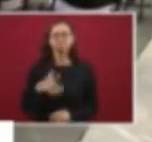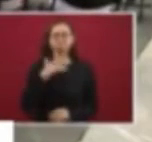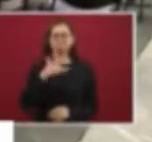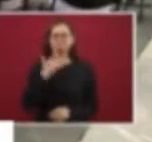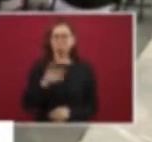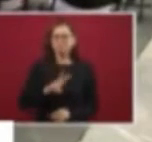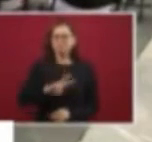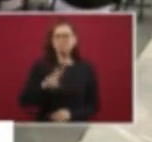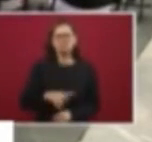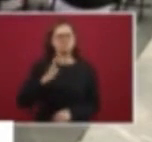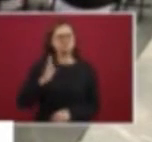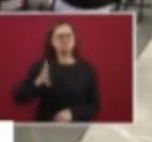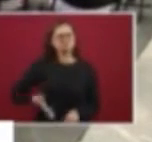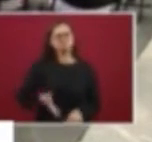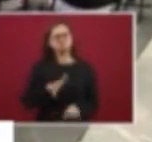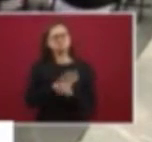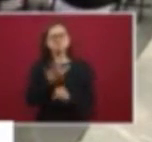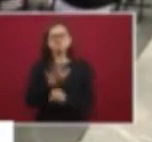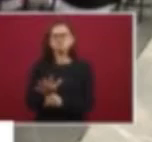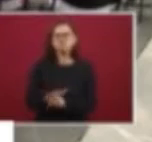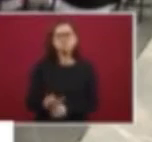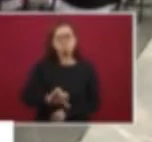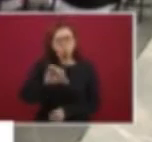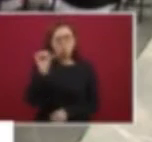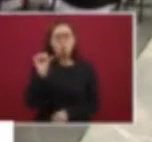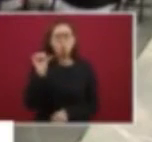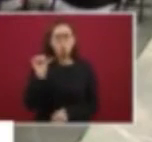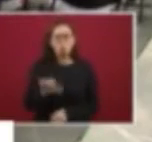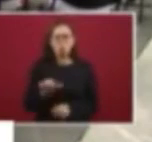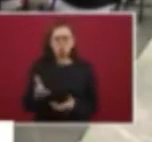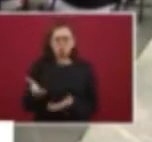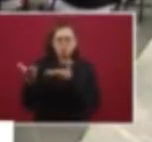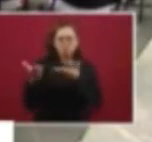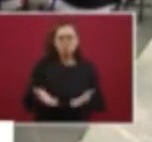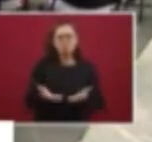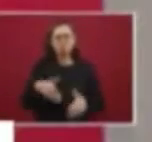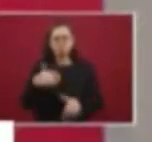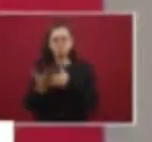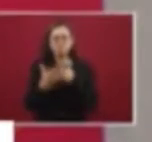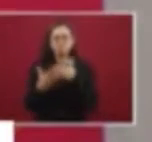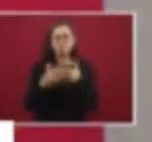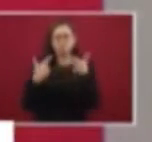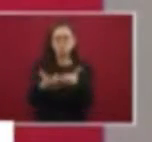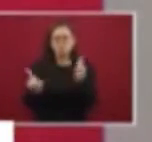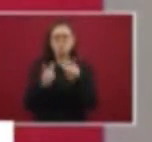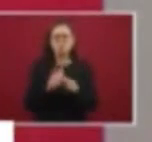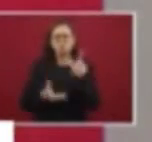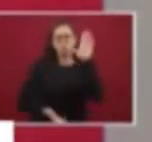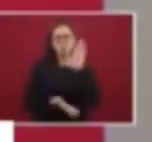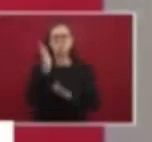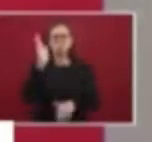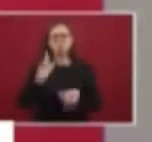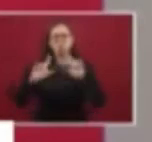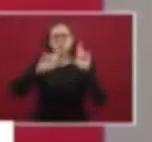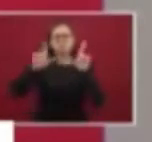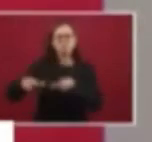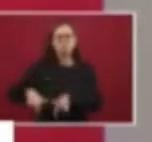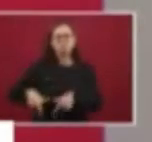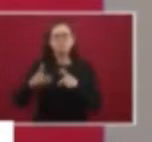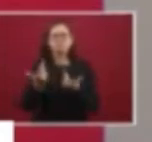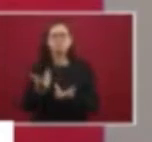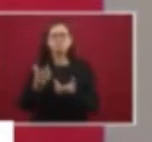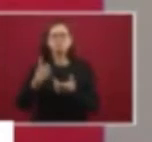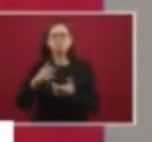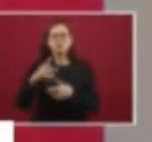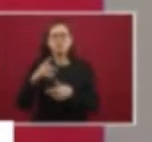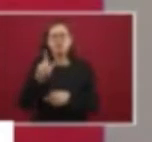que cambian las cosas. Las cuatro medallas mexicanas en los mundiales de natación tienen que acallar, así como tú vas a acallar